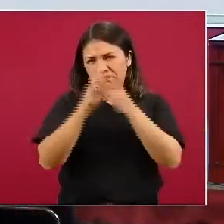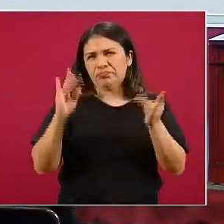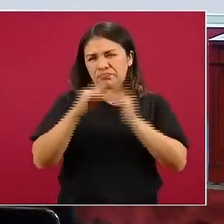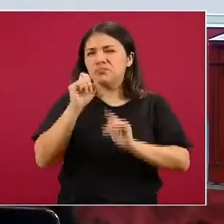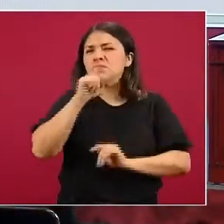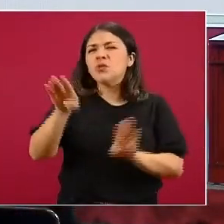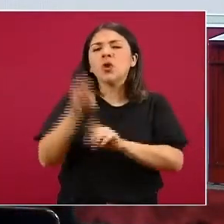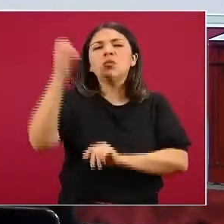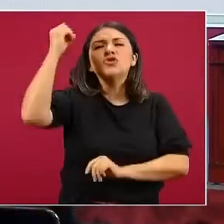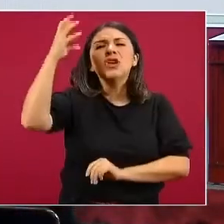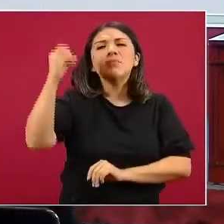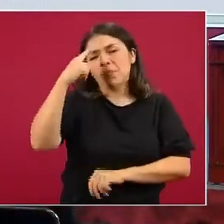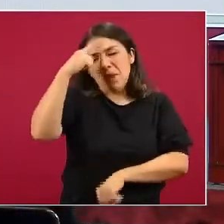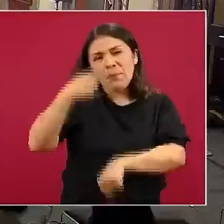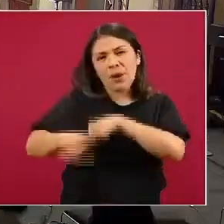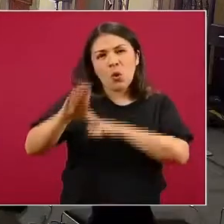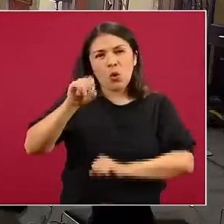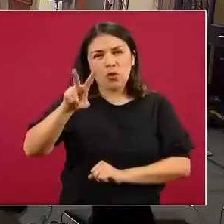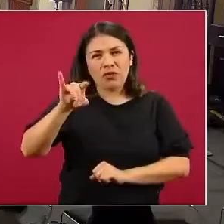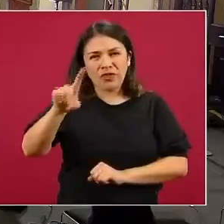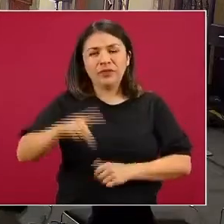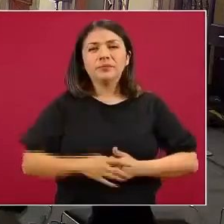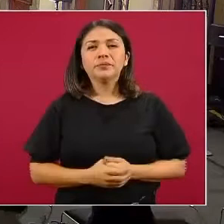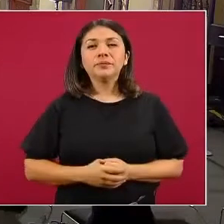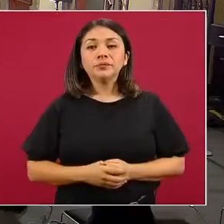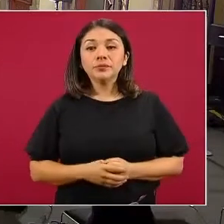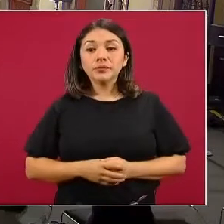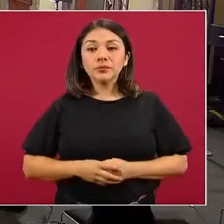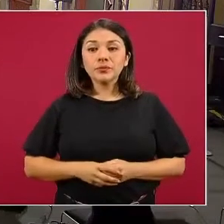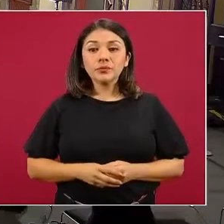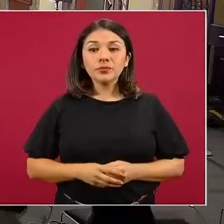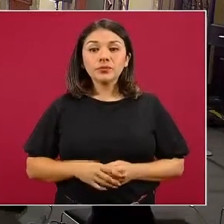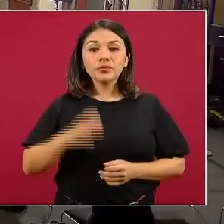el semáforo de riesgo COVID. La siguiente.